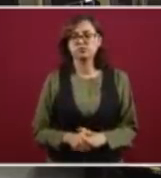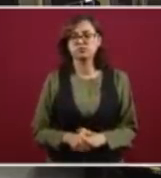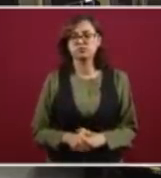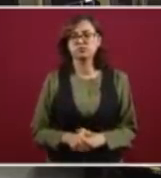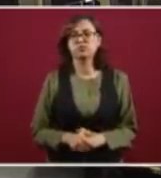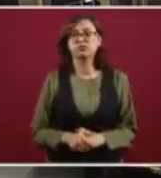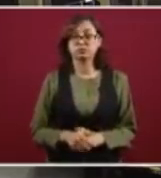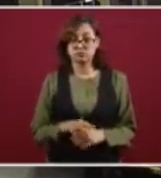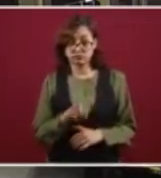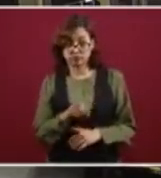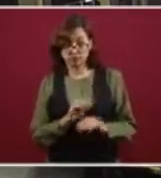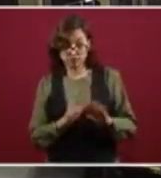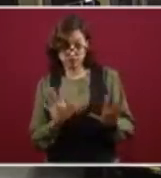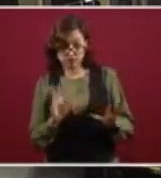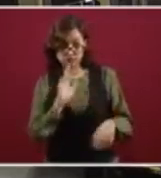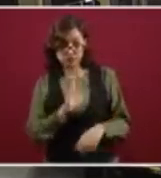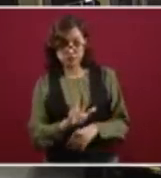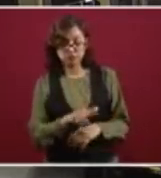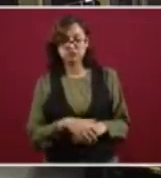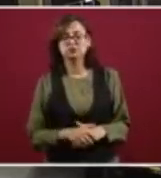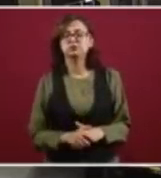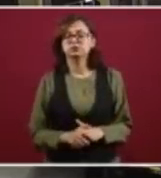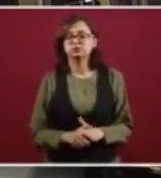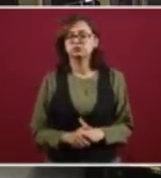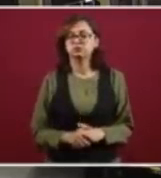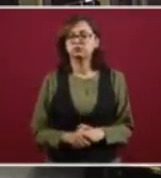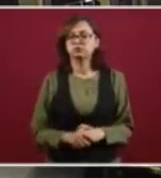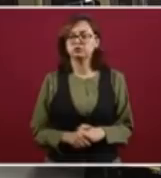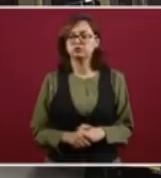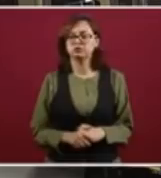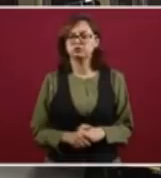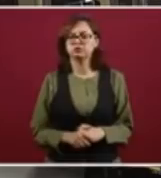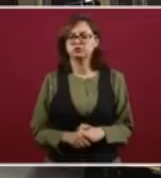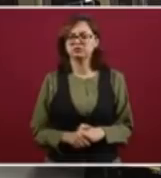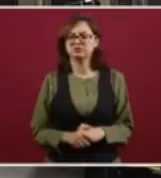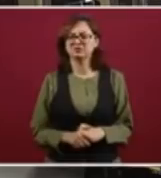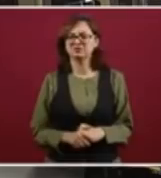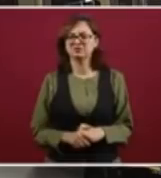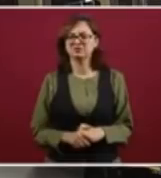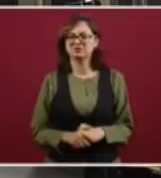sí quedó, ¿verdad? Sí. Completo. Vamos.